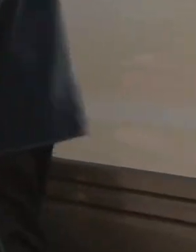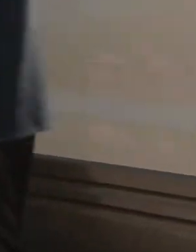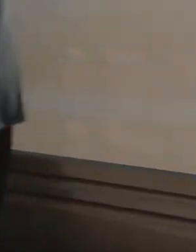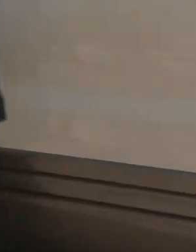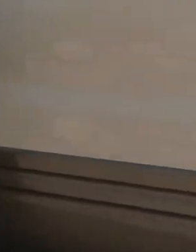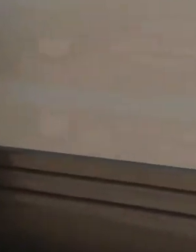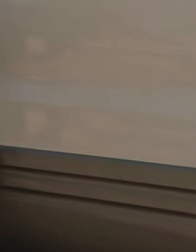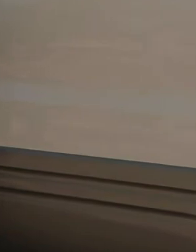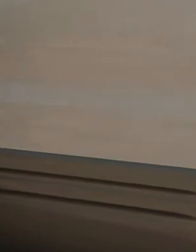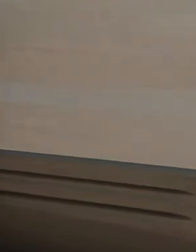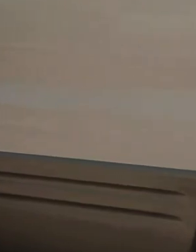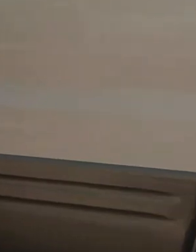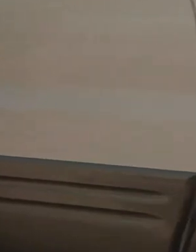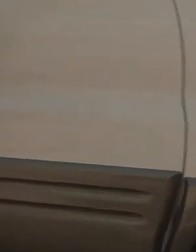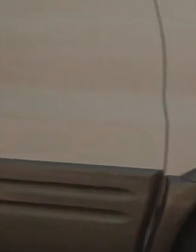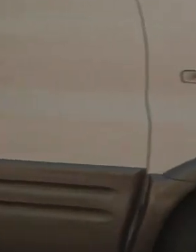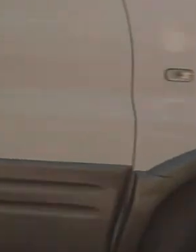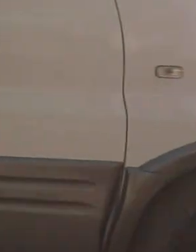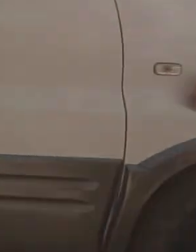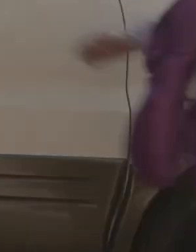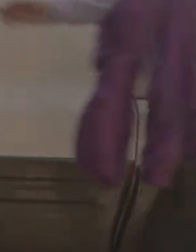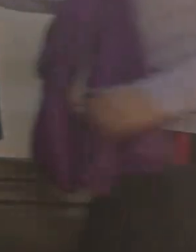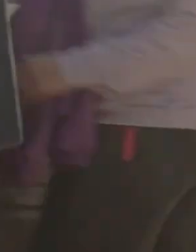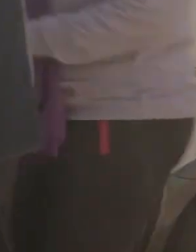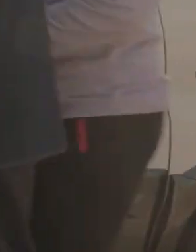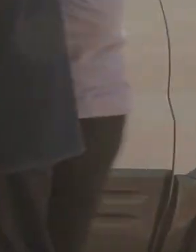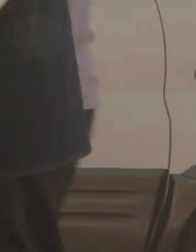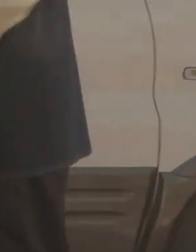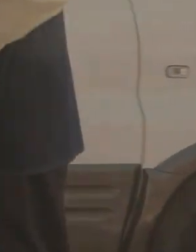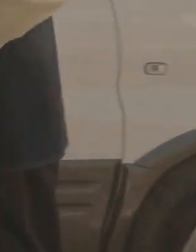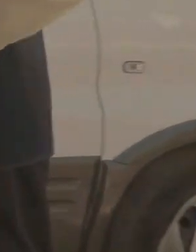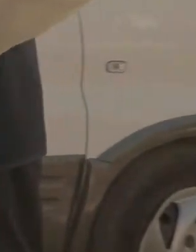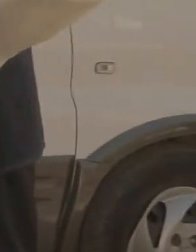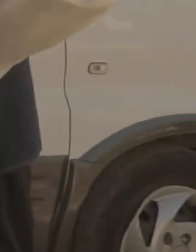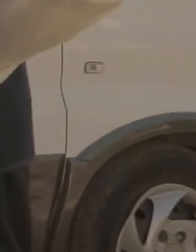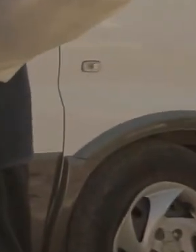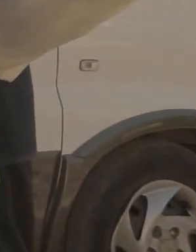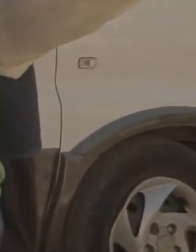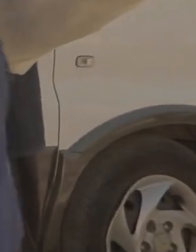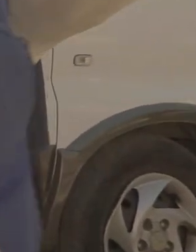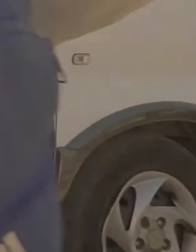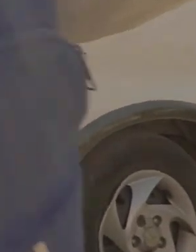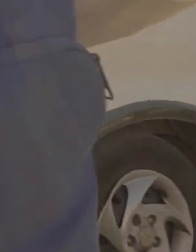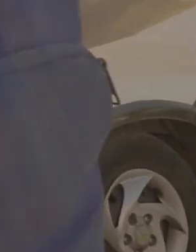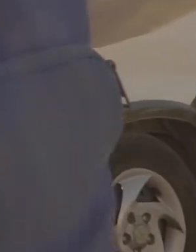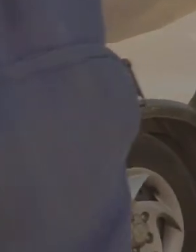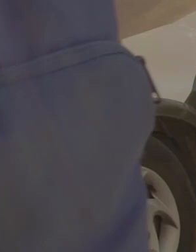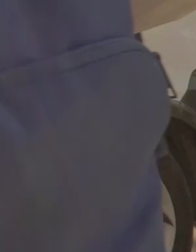Con la mochila en las piernas. Tal cual como venía el